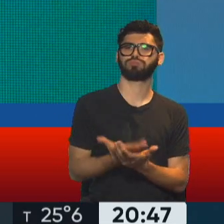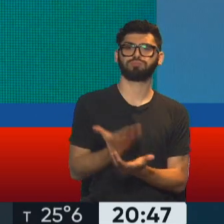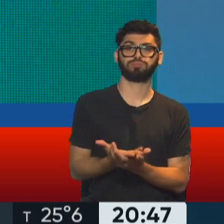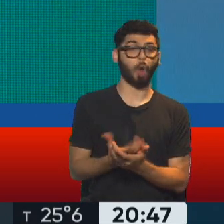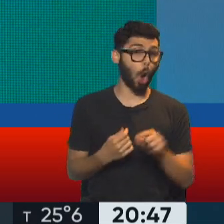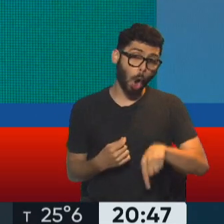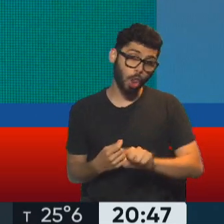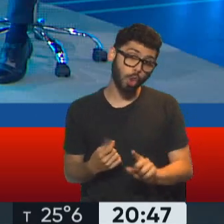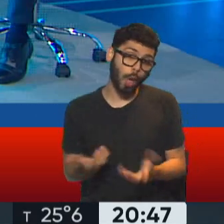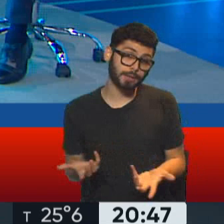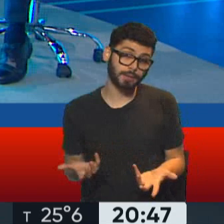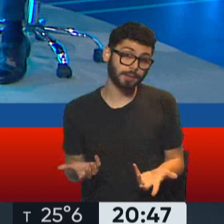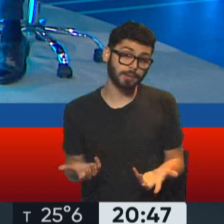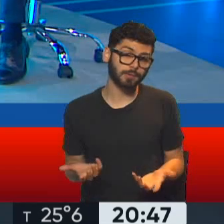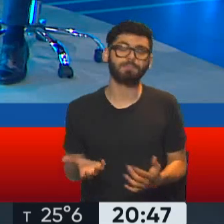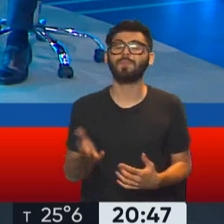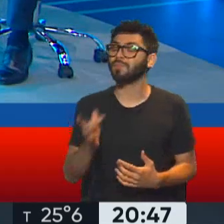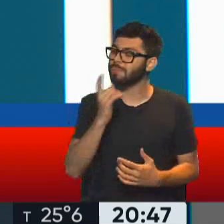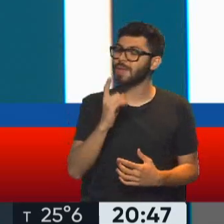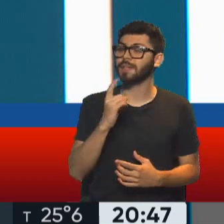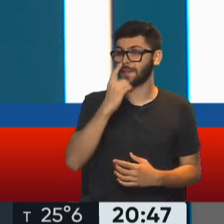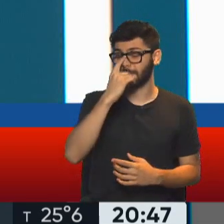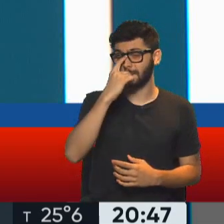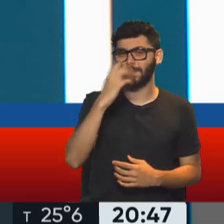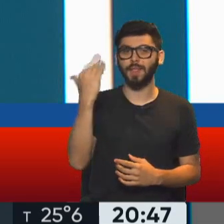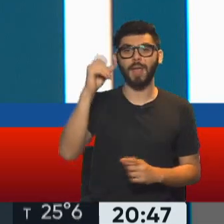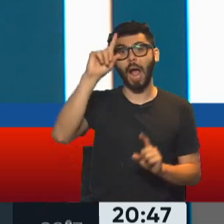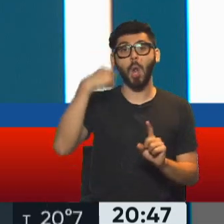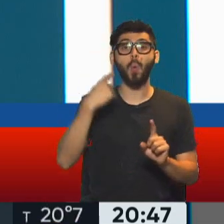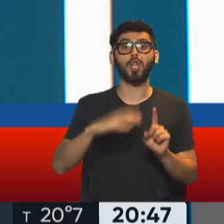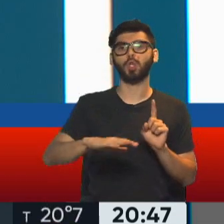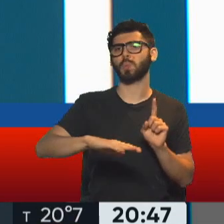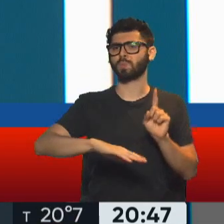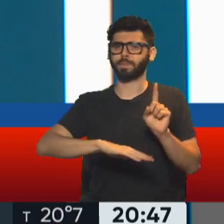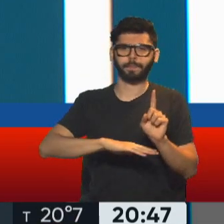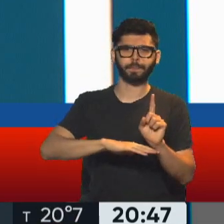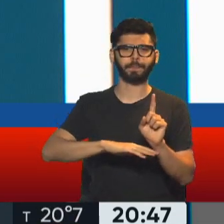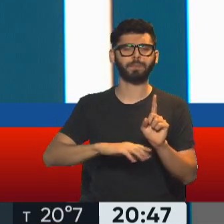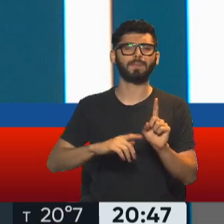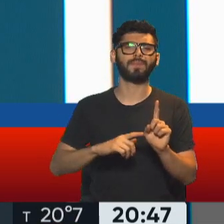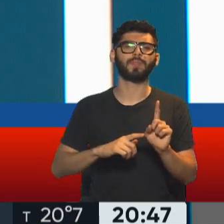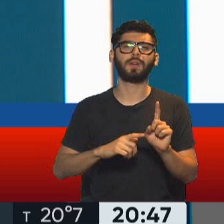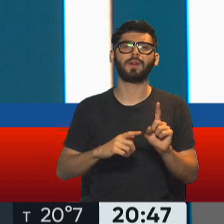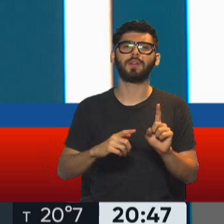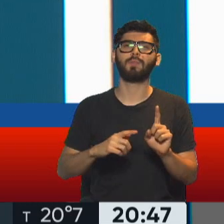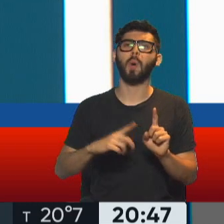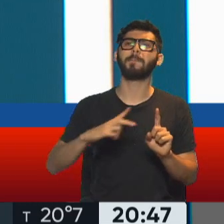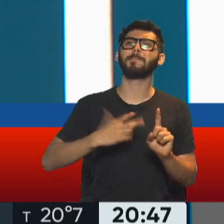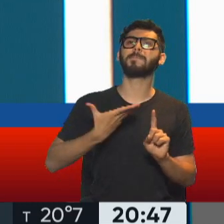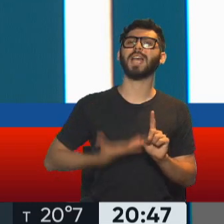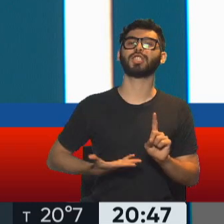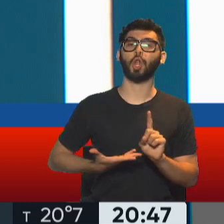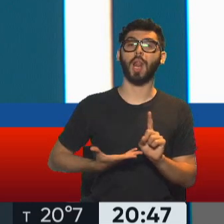no ocurre. Yo creo que ese liderazgo se lo esperaba en Alberto Fernández, no tanto en el liderazgo personal. Alberto